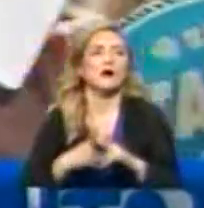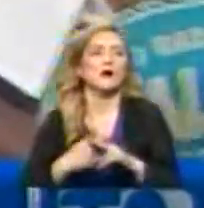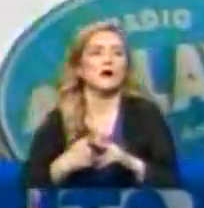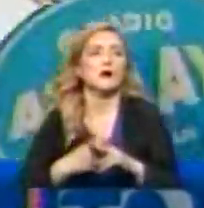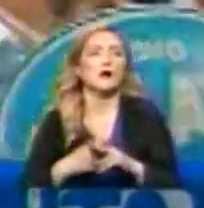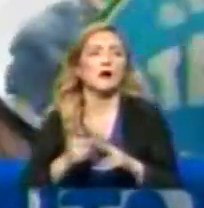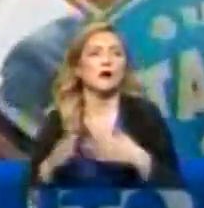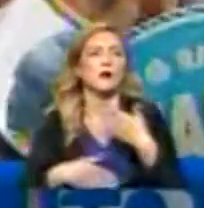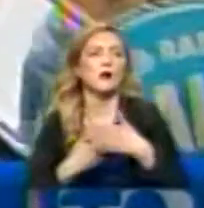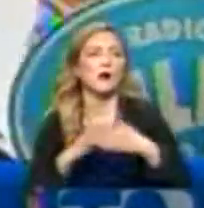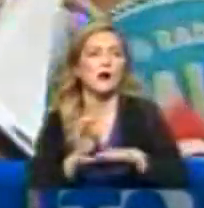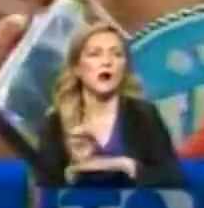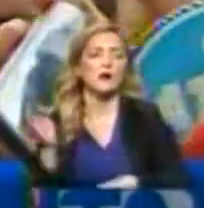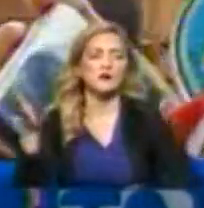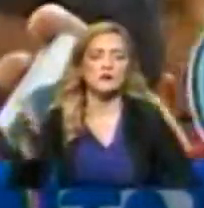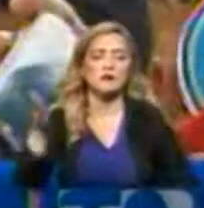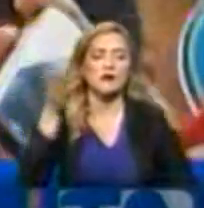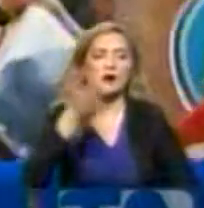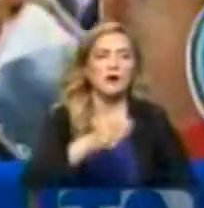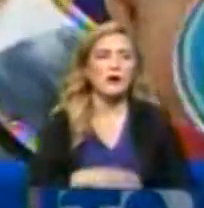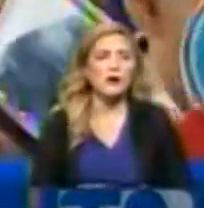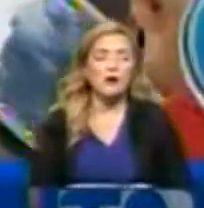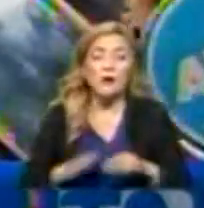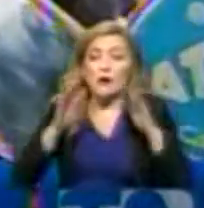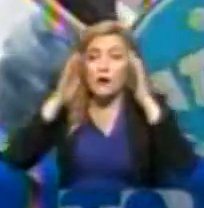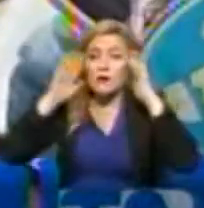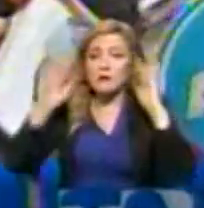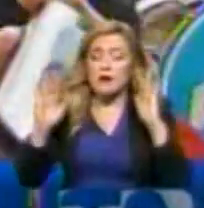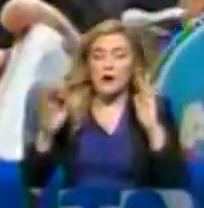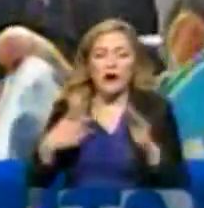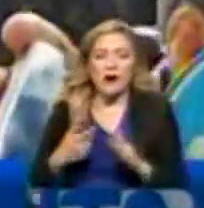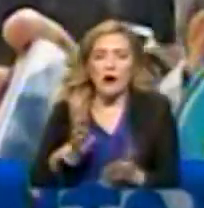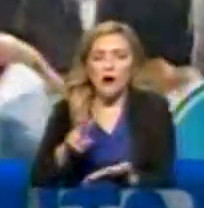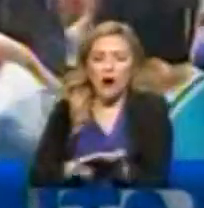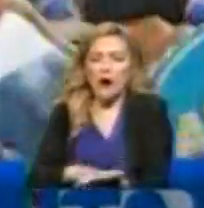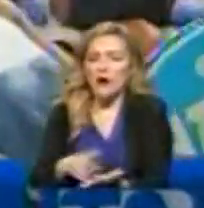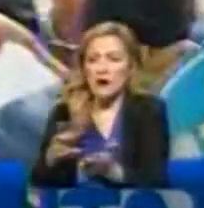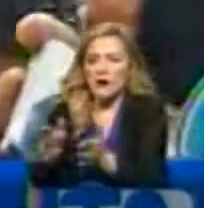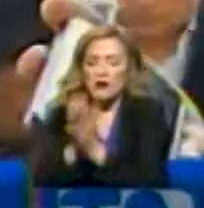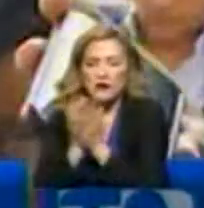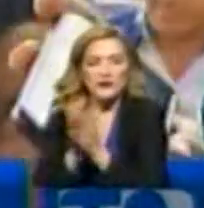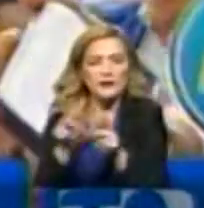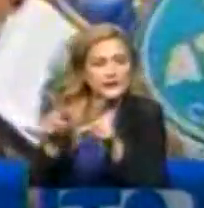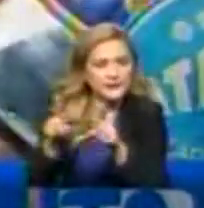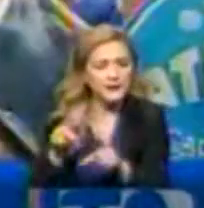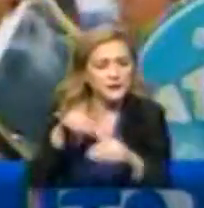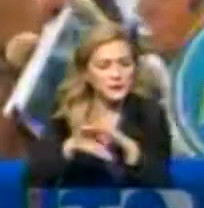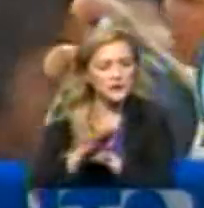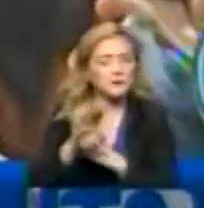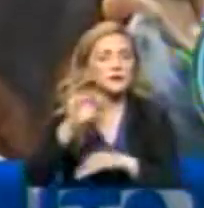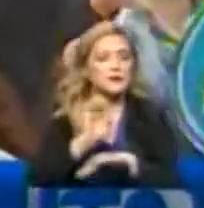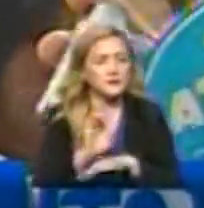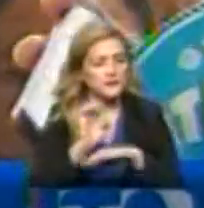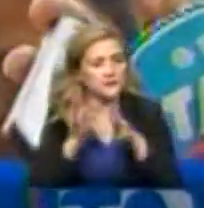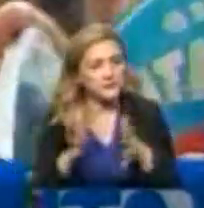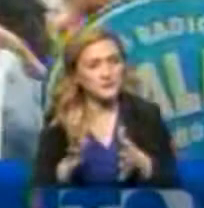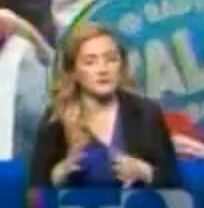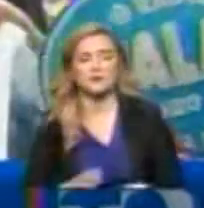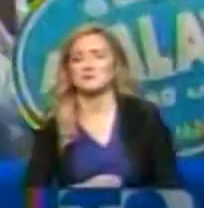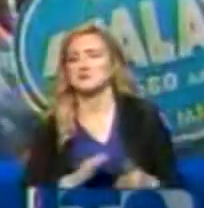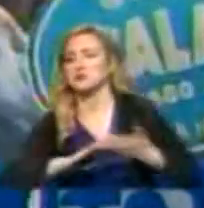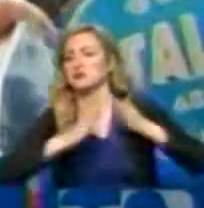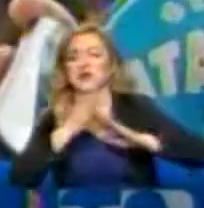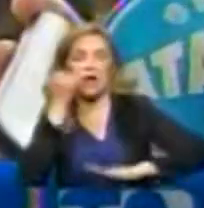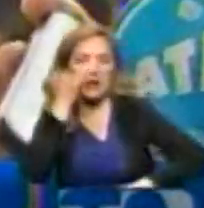el país. No he sabido que hay que pedirle visa a nadie para recorrer el Ecuador como ecuatoriano. Seguiré visitando todas las comunidades, no